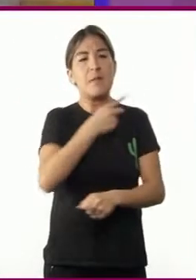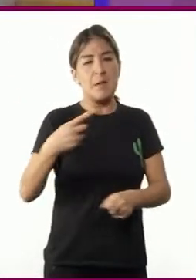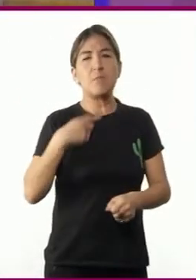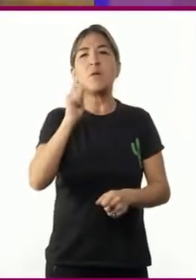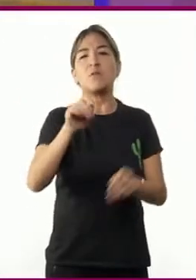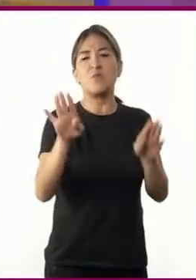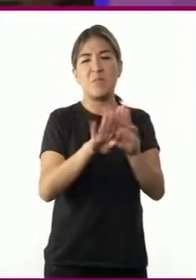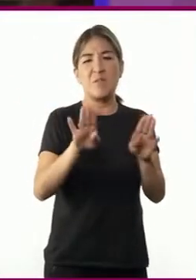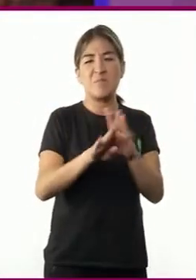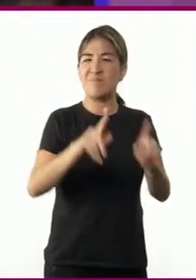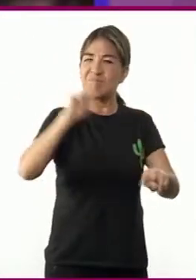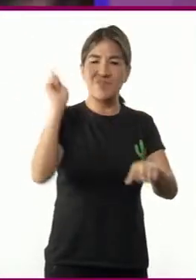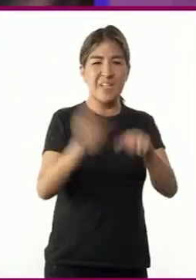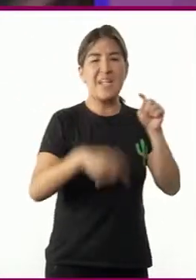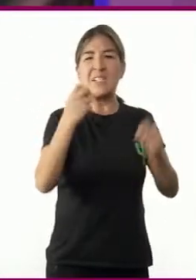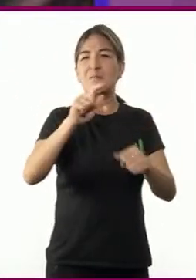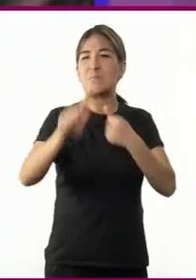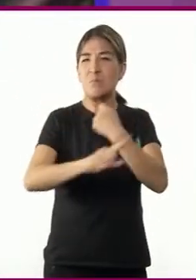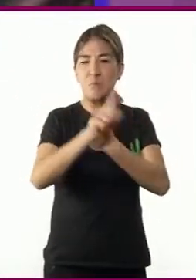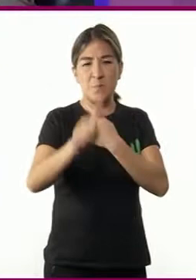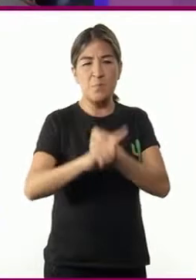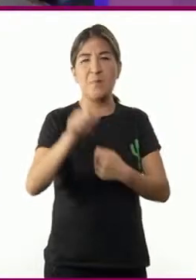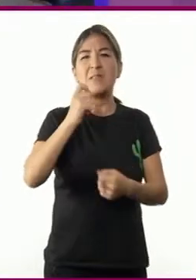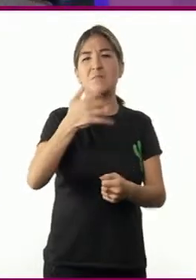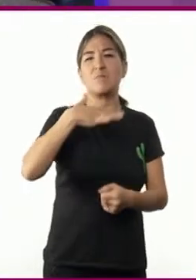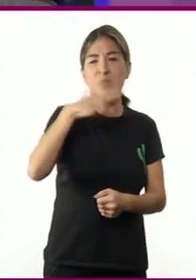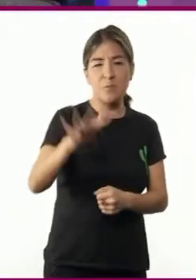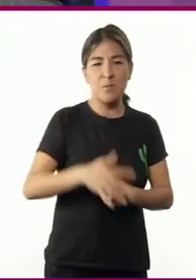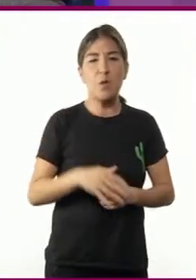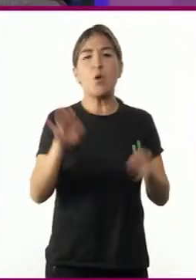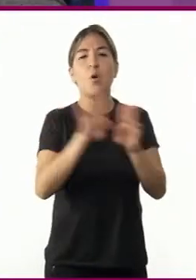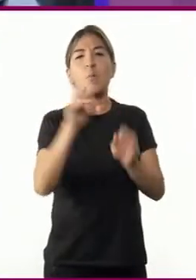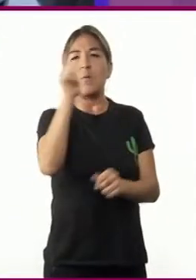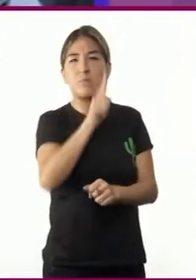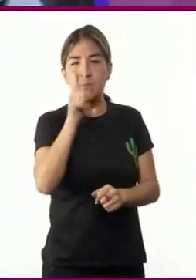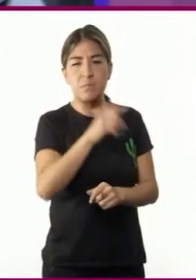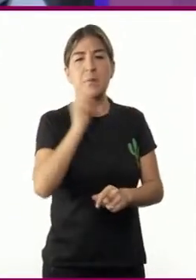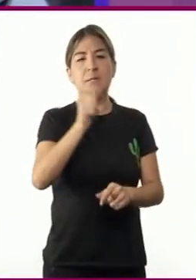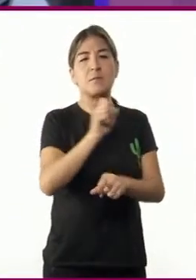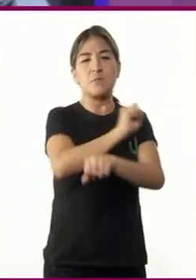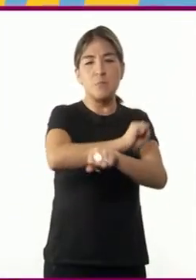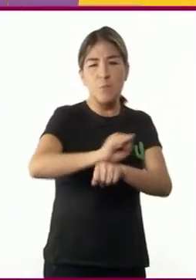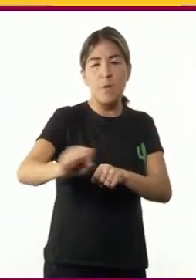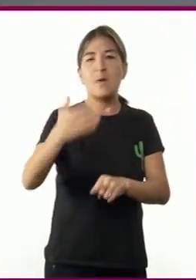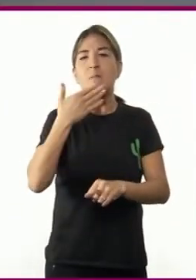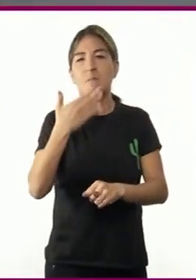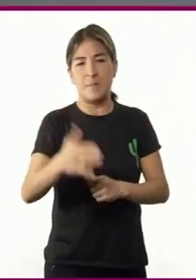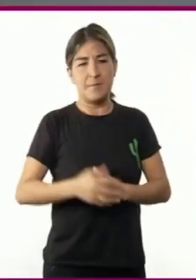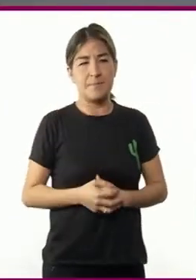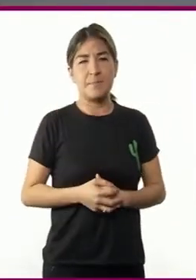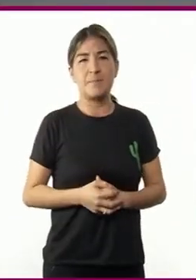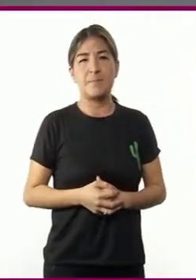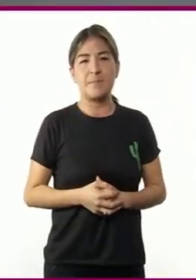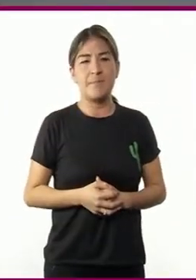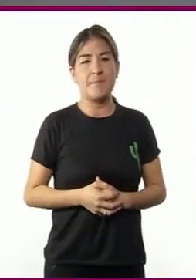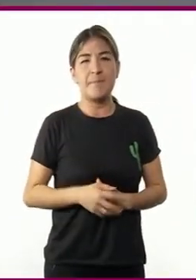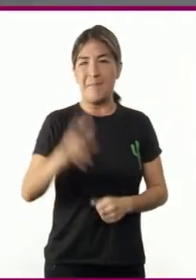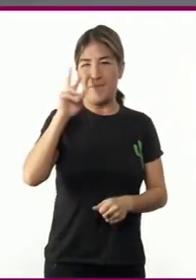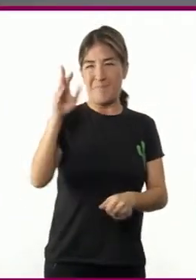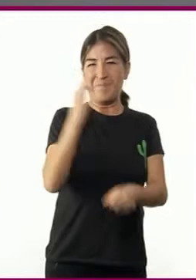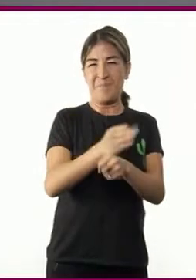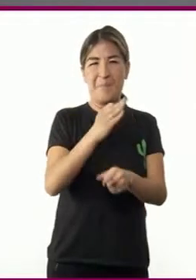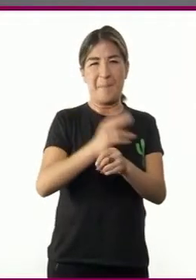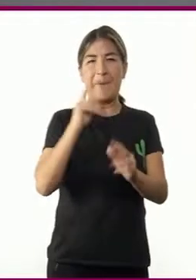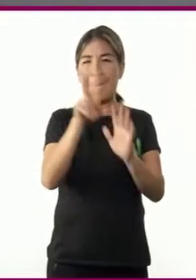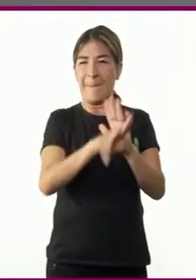la corrupción. Manejar un lenguaje adecuado cuando hablamos o discutimos con las personas. Como pudieron ver y